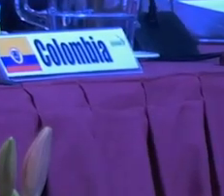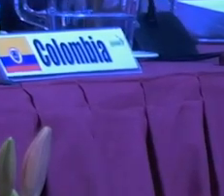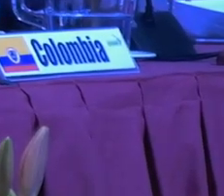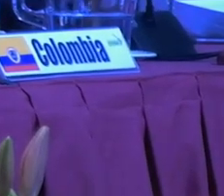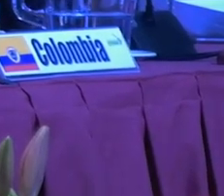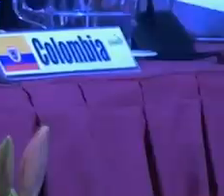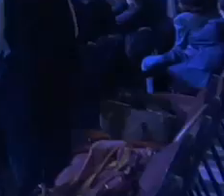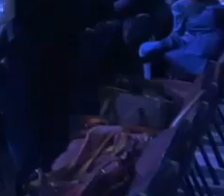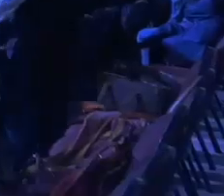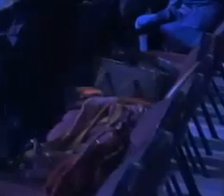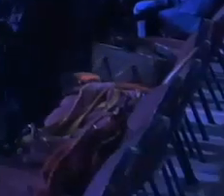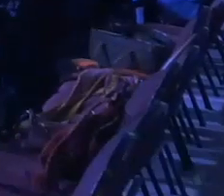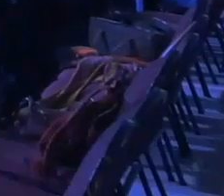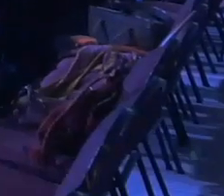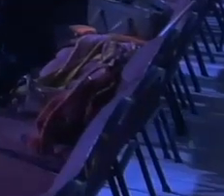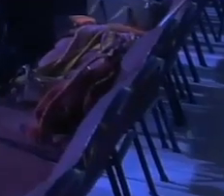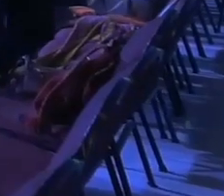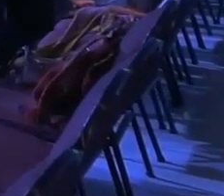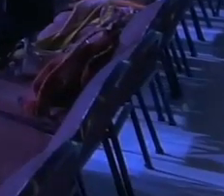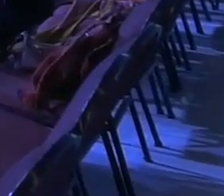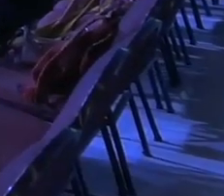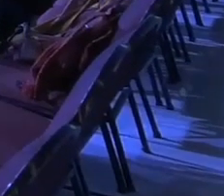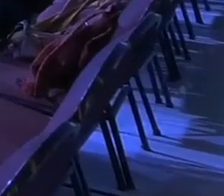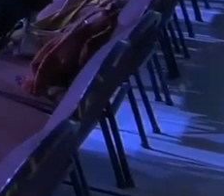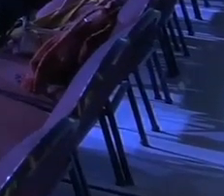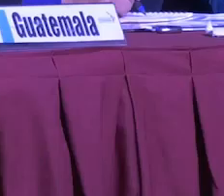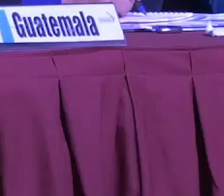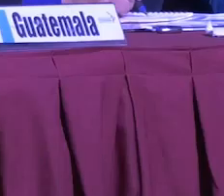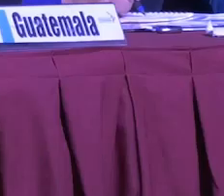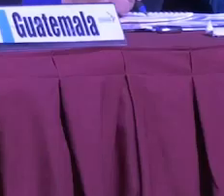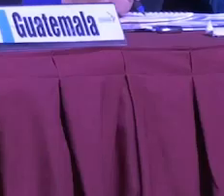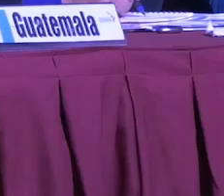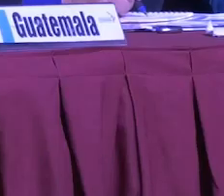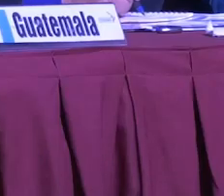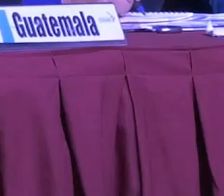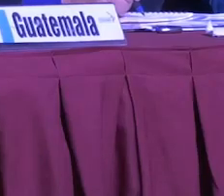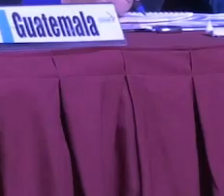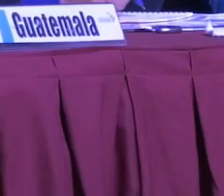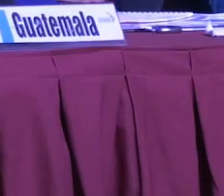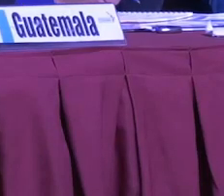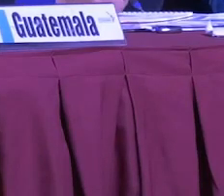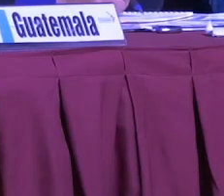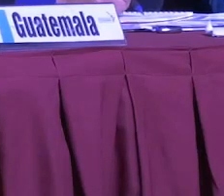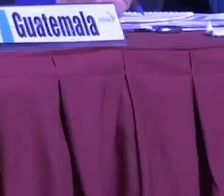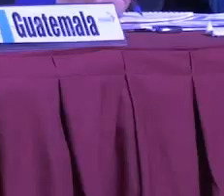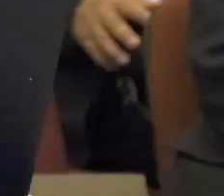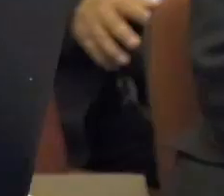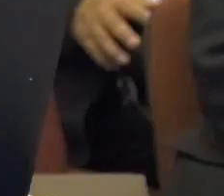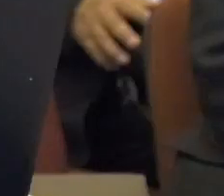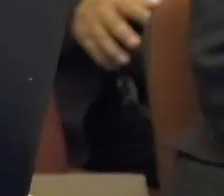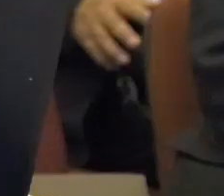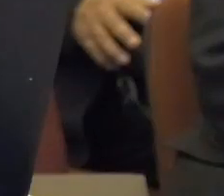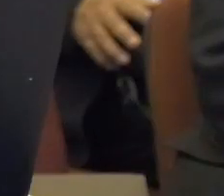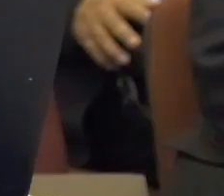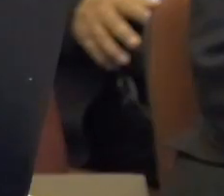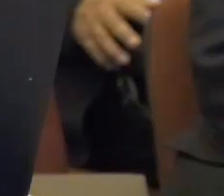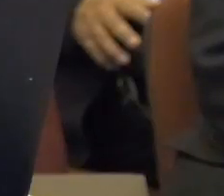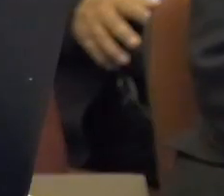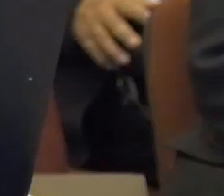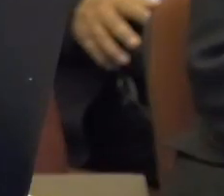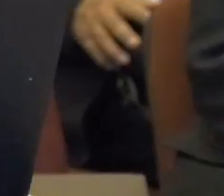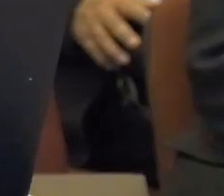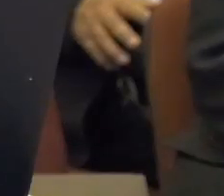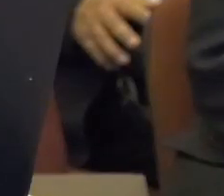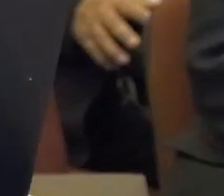es ver la calidad en términos de integralidad. La calidad es innovación, es